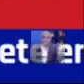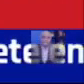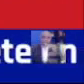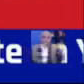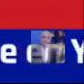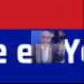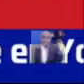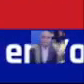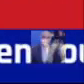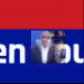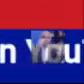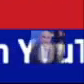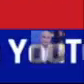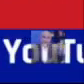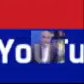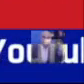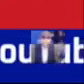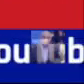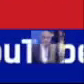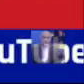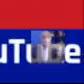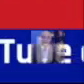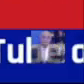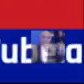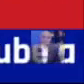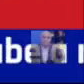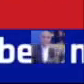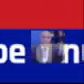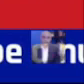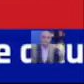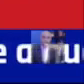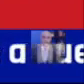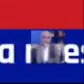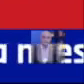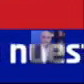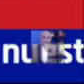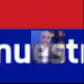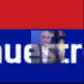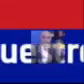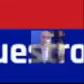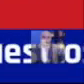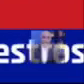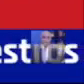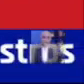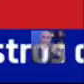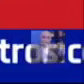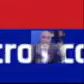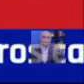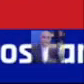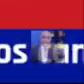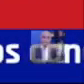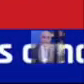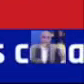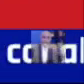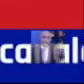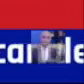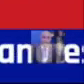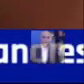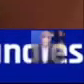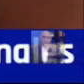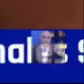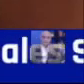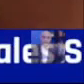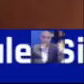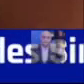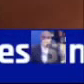medio crítico, como el medio profesional serio por antonomasia. Y